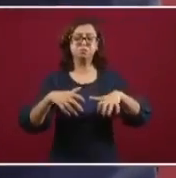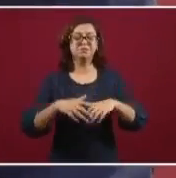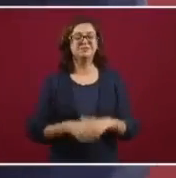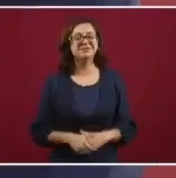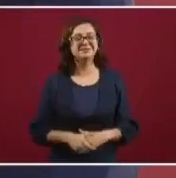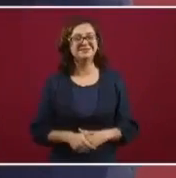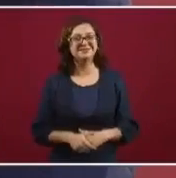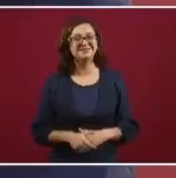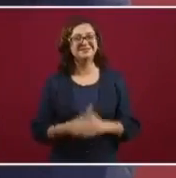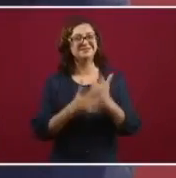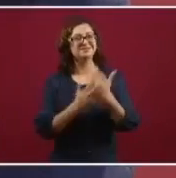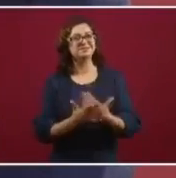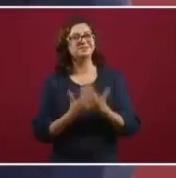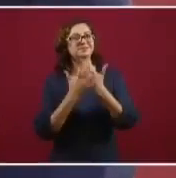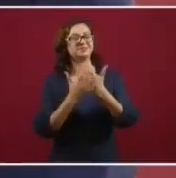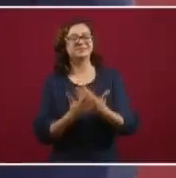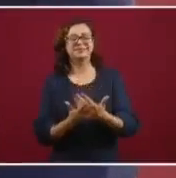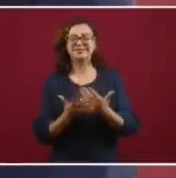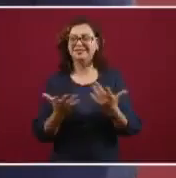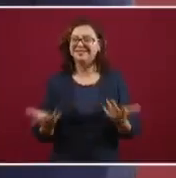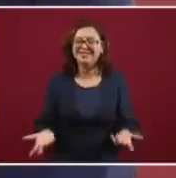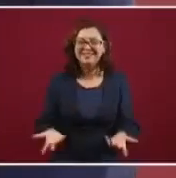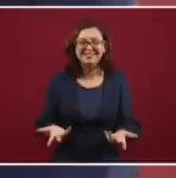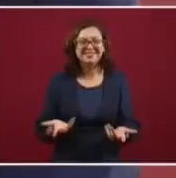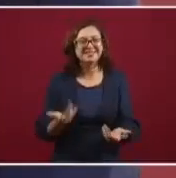después de la gran tragedia de